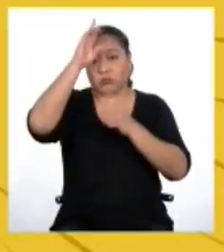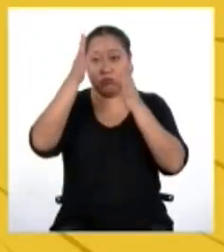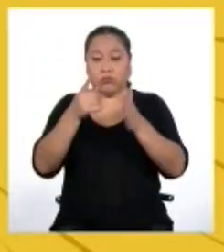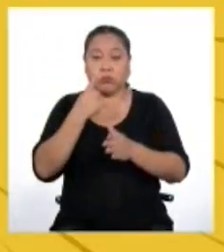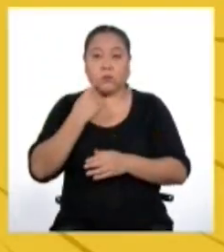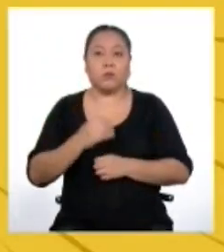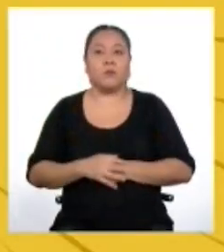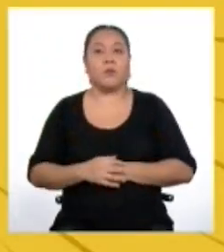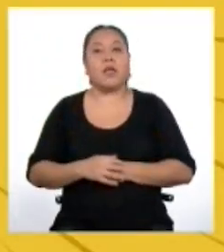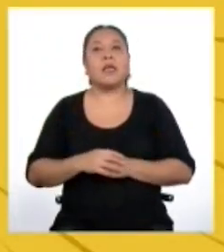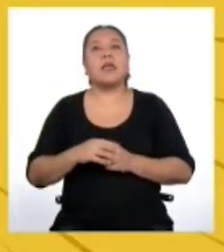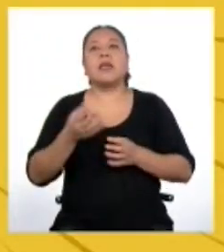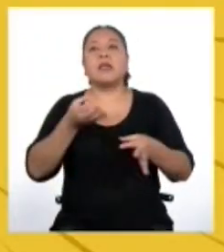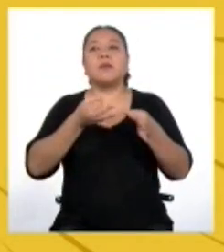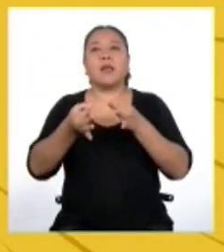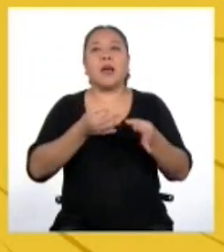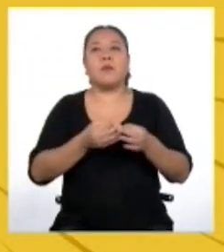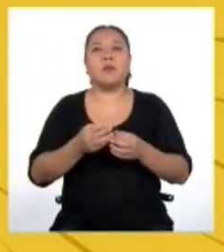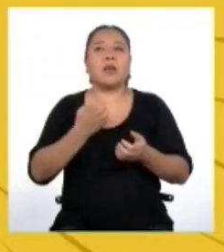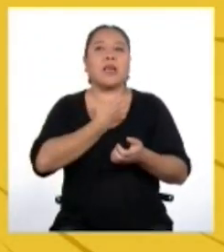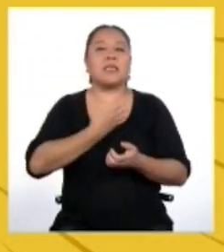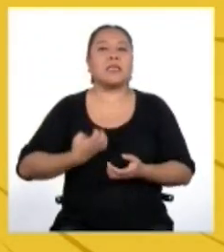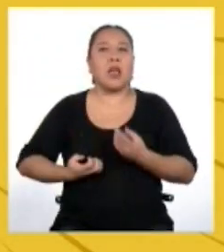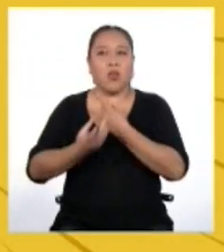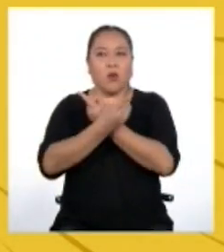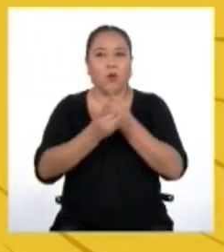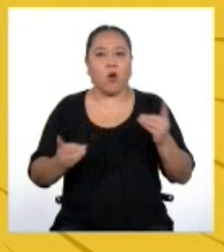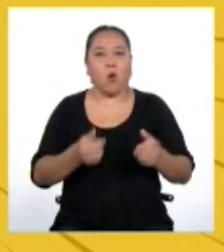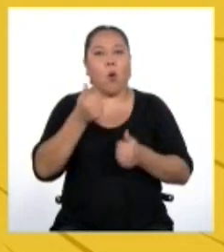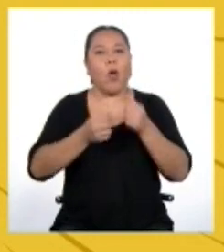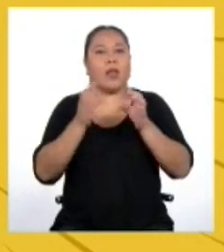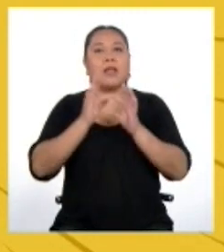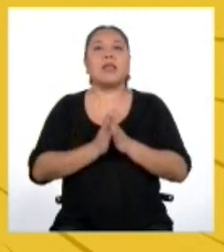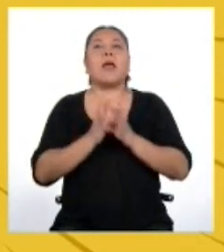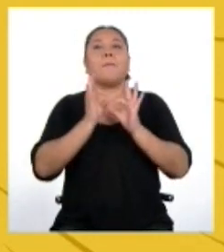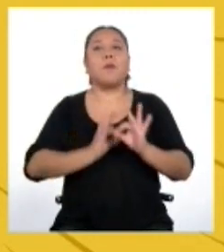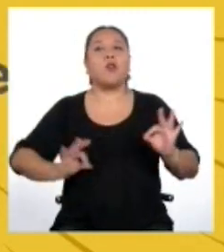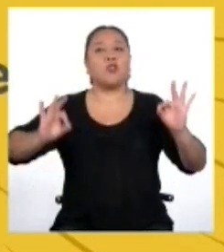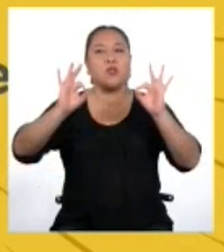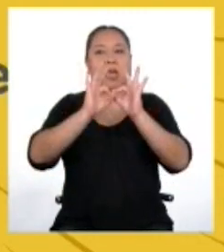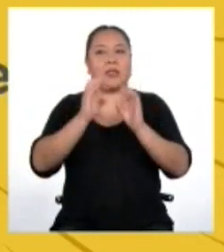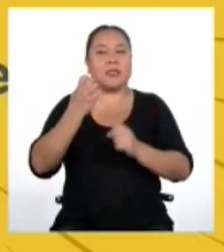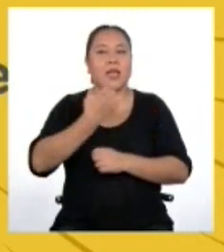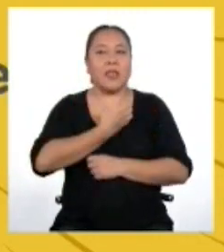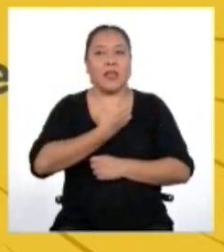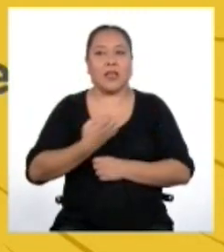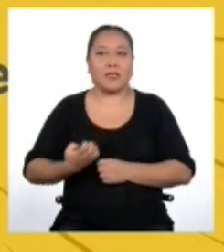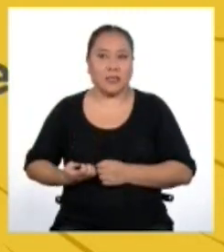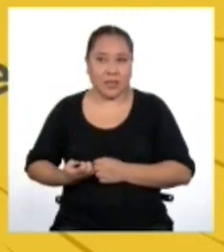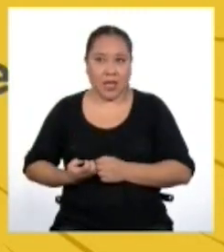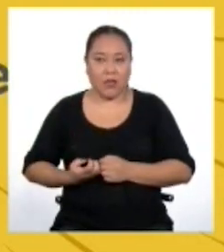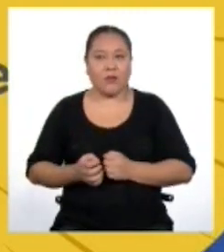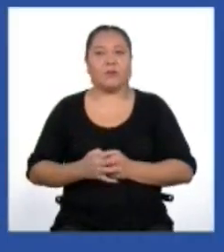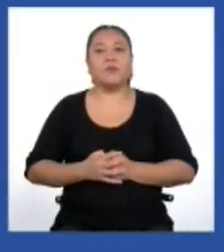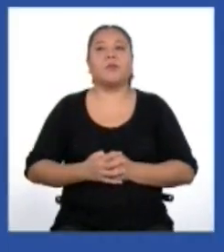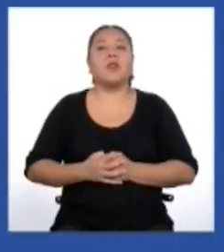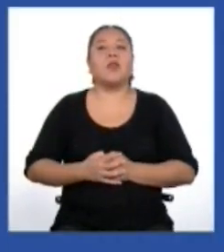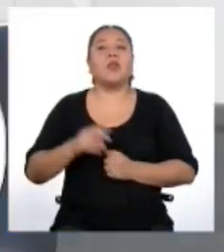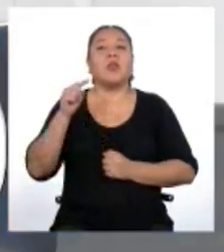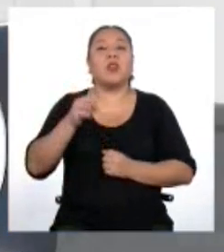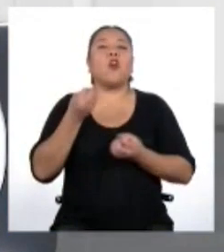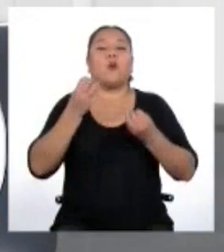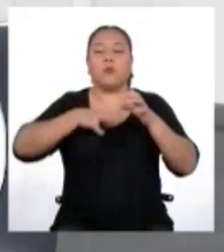Hablamos sobre qué es un Estado democrático, cuál es la importancia del Estado de Derecho y cómo se separan los poderes en el